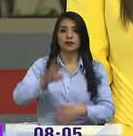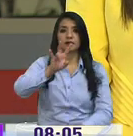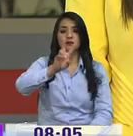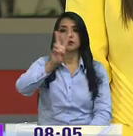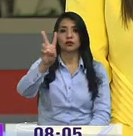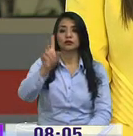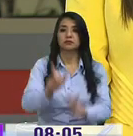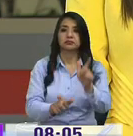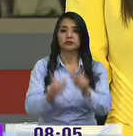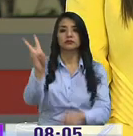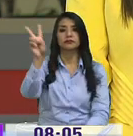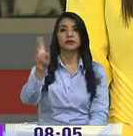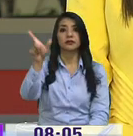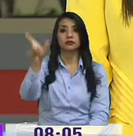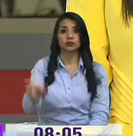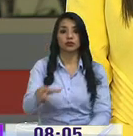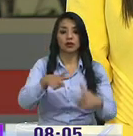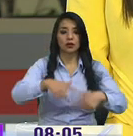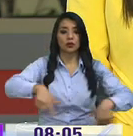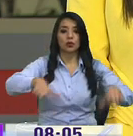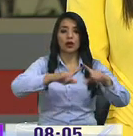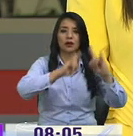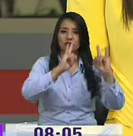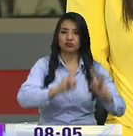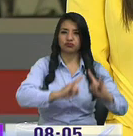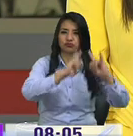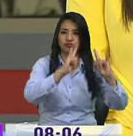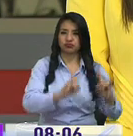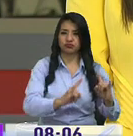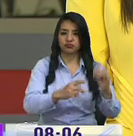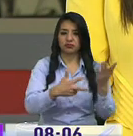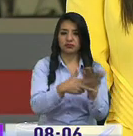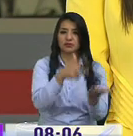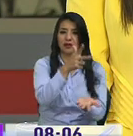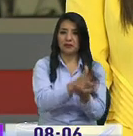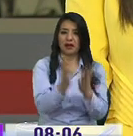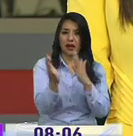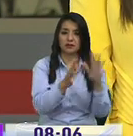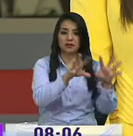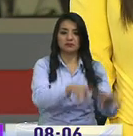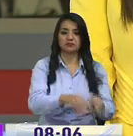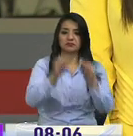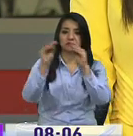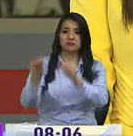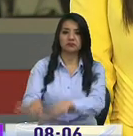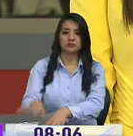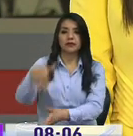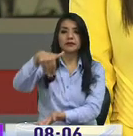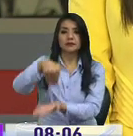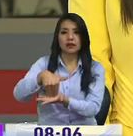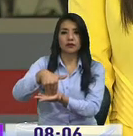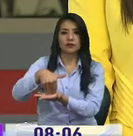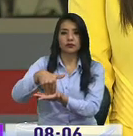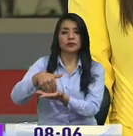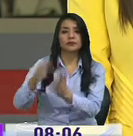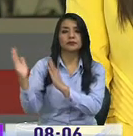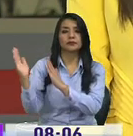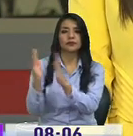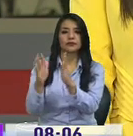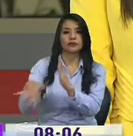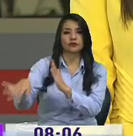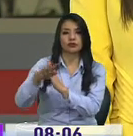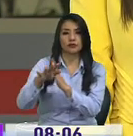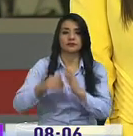los ciudadanos venezolanos que fueron trasladados desde el albergue improvisado en la terminal de Carcelén hasta los centros de tránsito provisional.